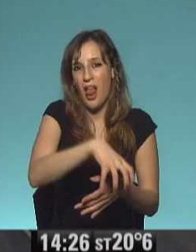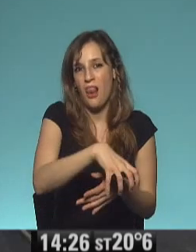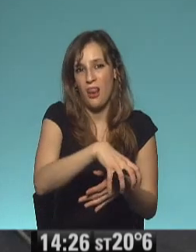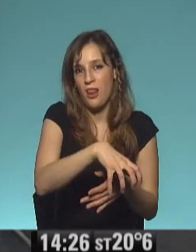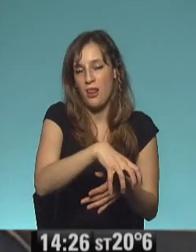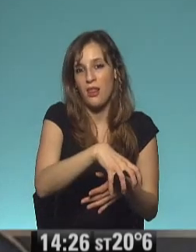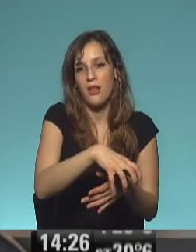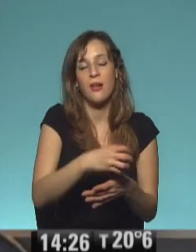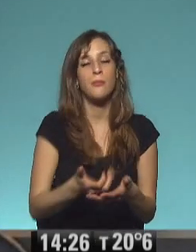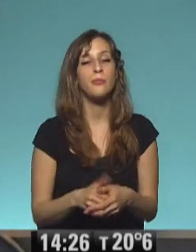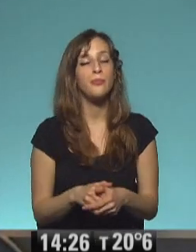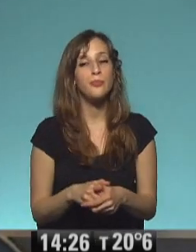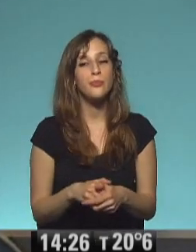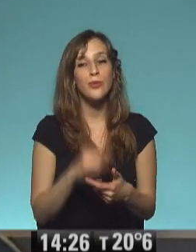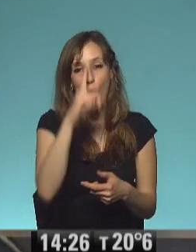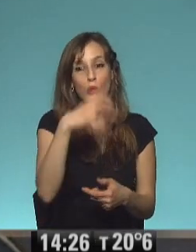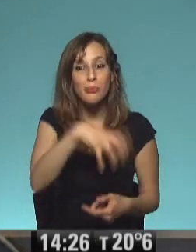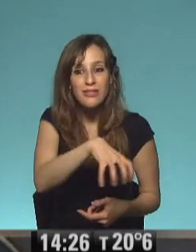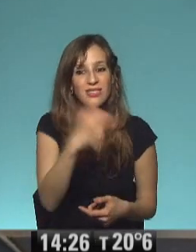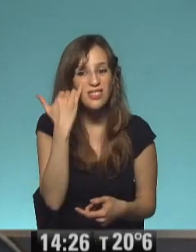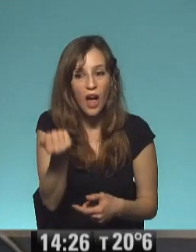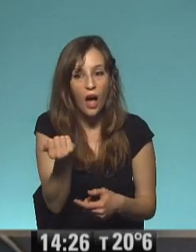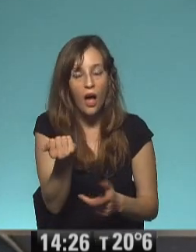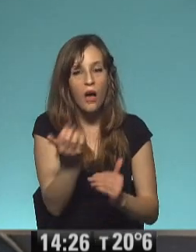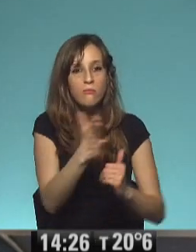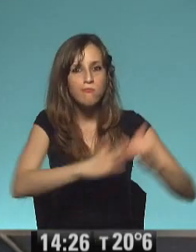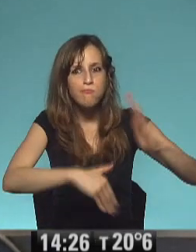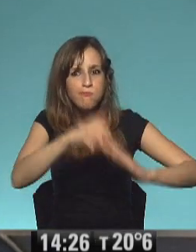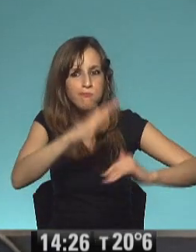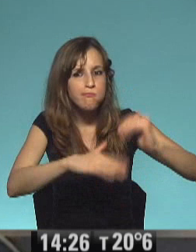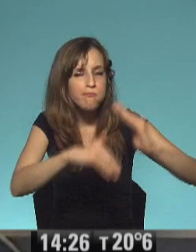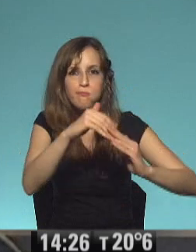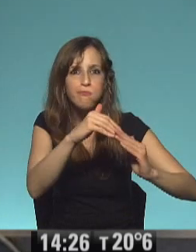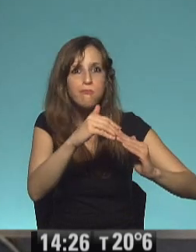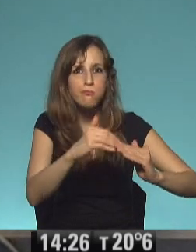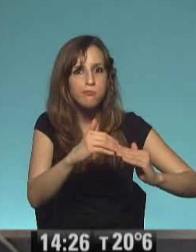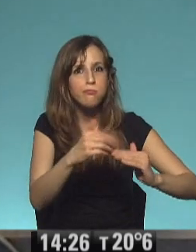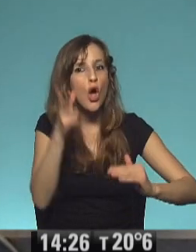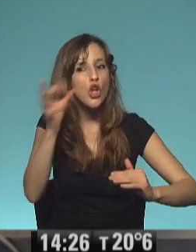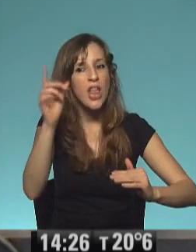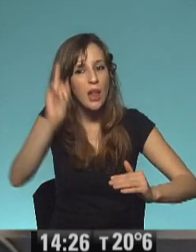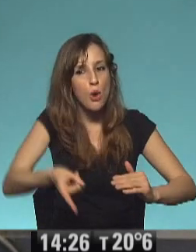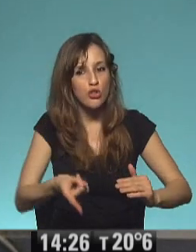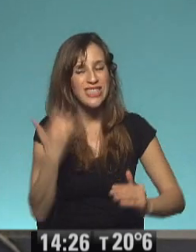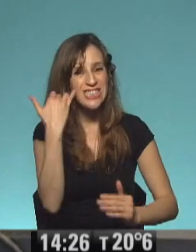es un lugar que está avanzadísimo en su nivel de construcción, yo diría en un